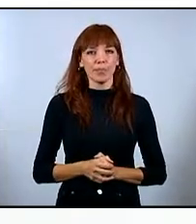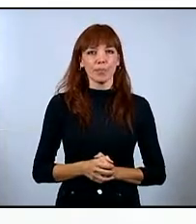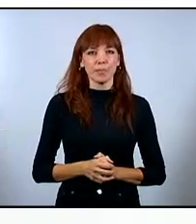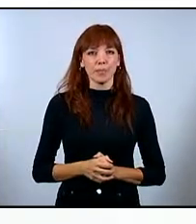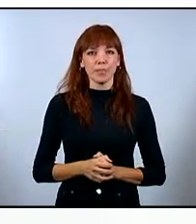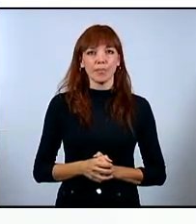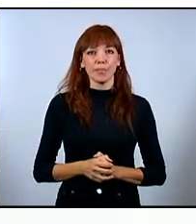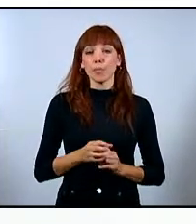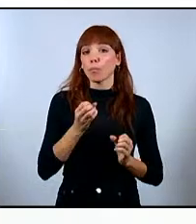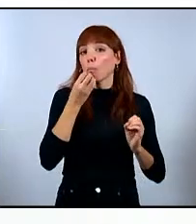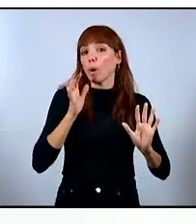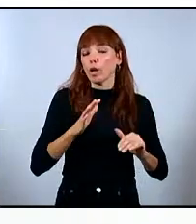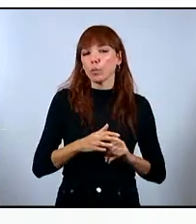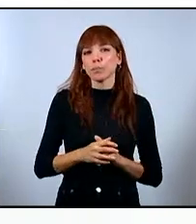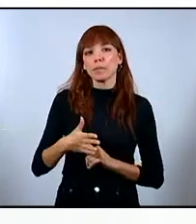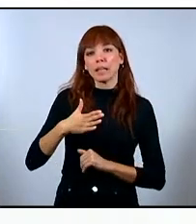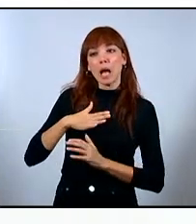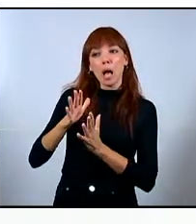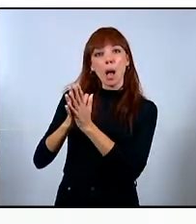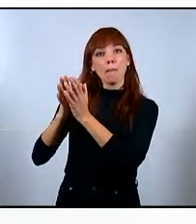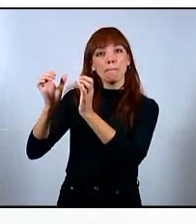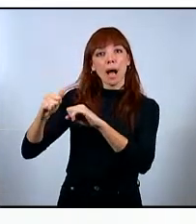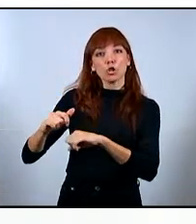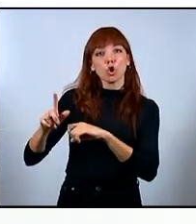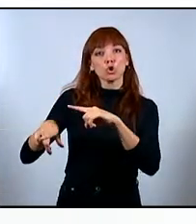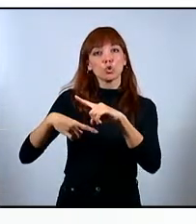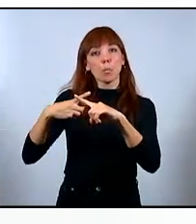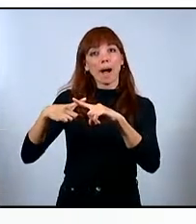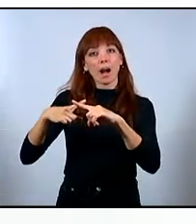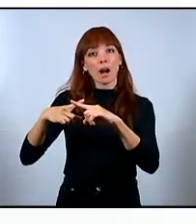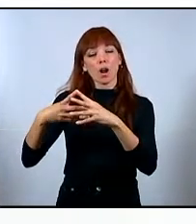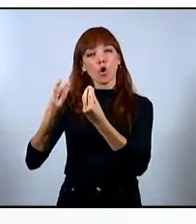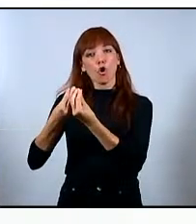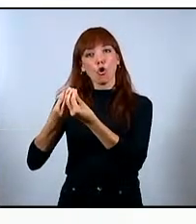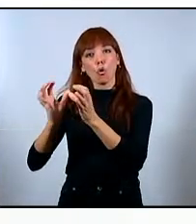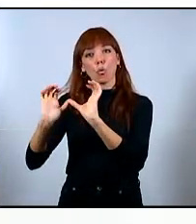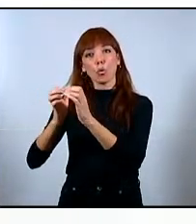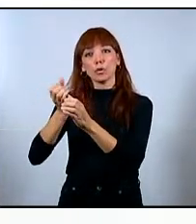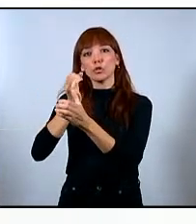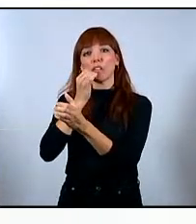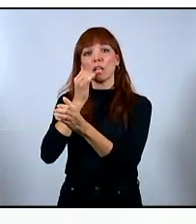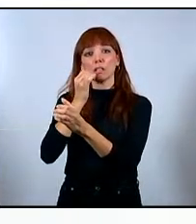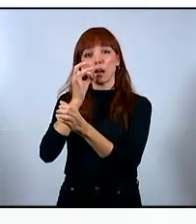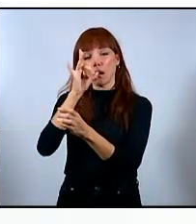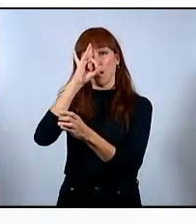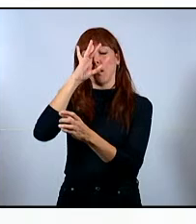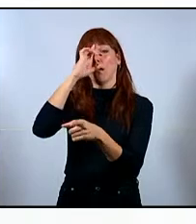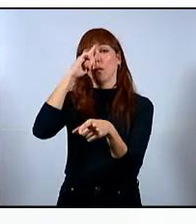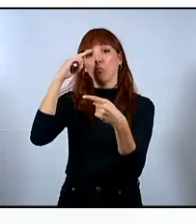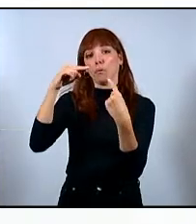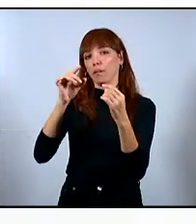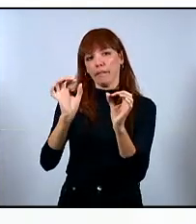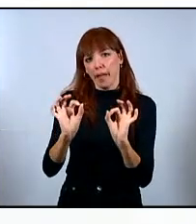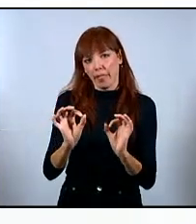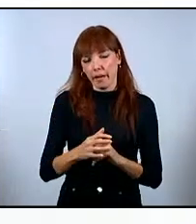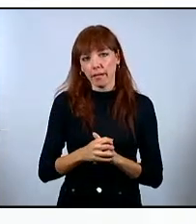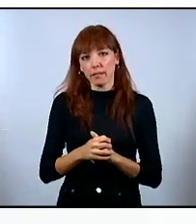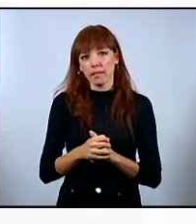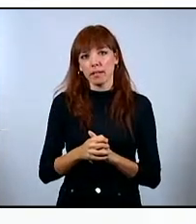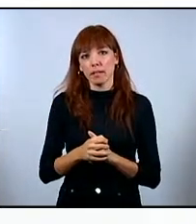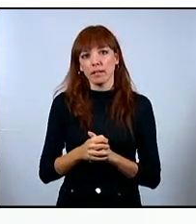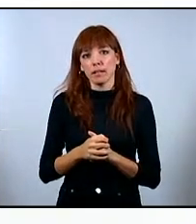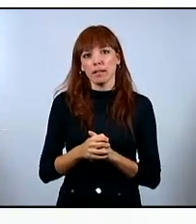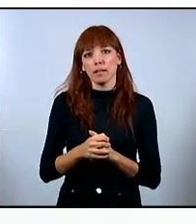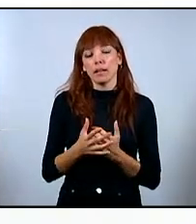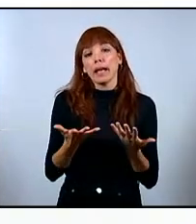Bueno, a mí el pacto de Sumar con el Partido Socialista no me sorprende nada. Yo lo